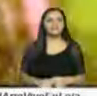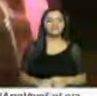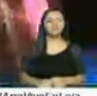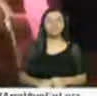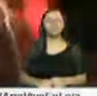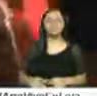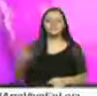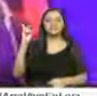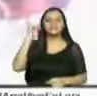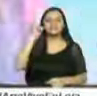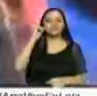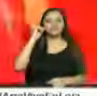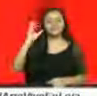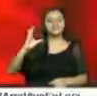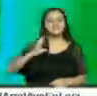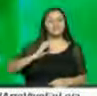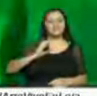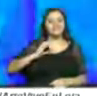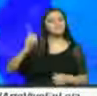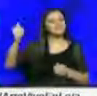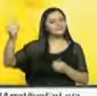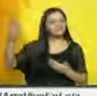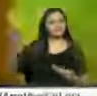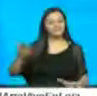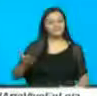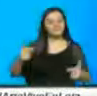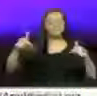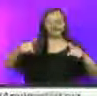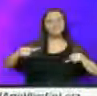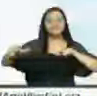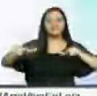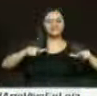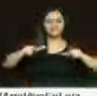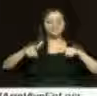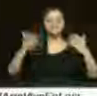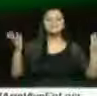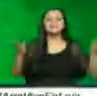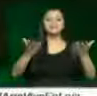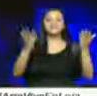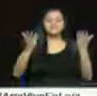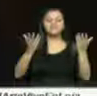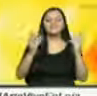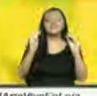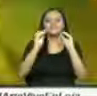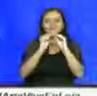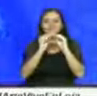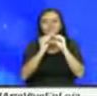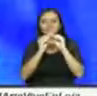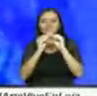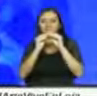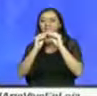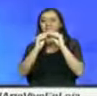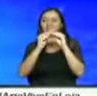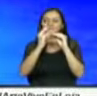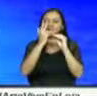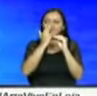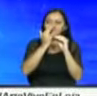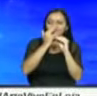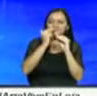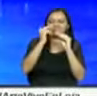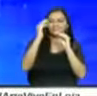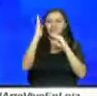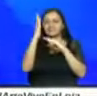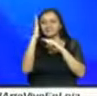Señoras y señores, bienvenidos al lugar donde la fantasía y la realidad son